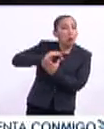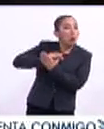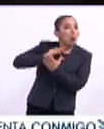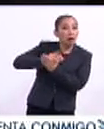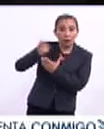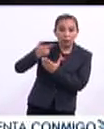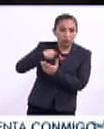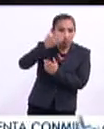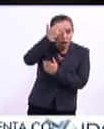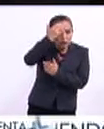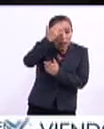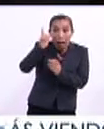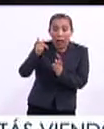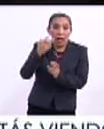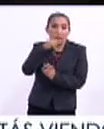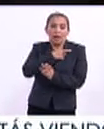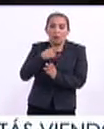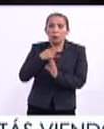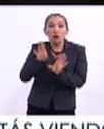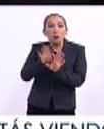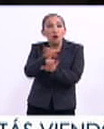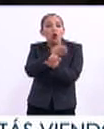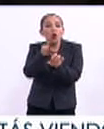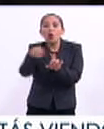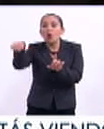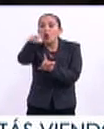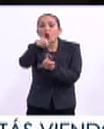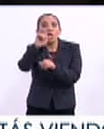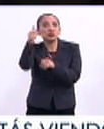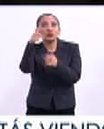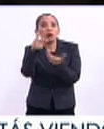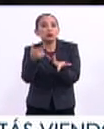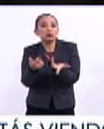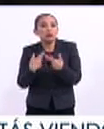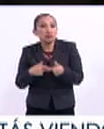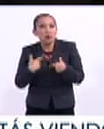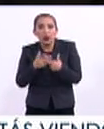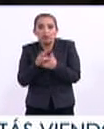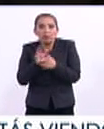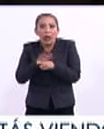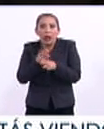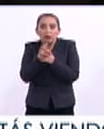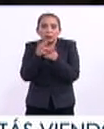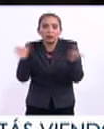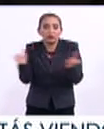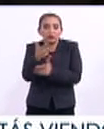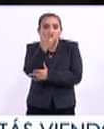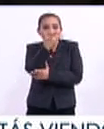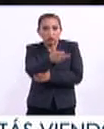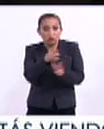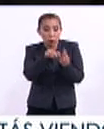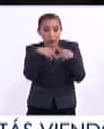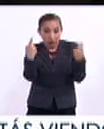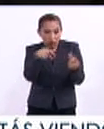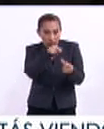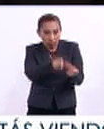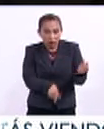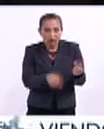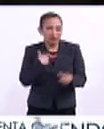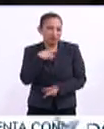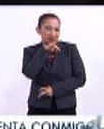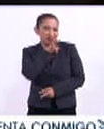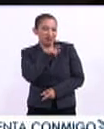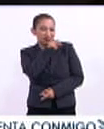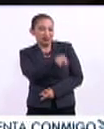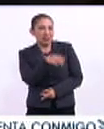básico, pero ¿cómo convences a medios más grandes en donde a veces a 8 columnas te dicen son